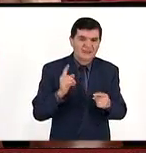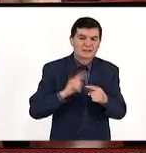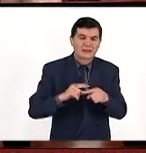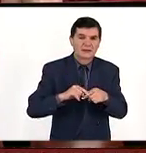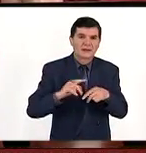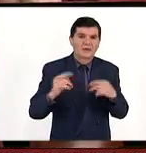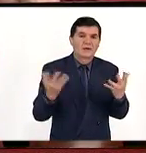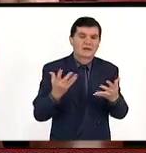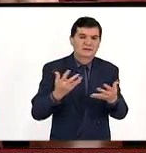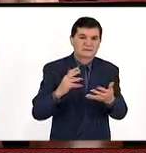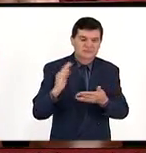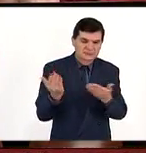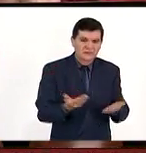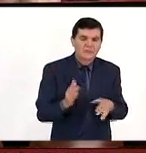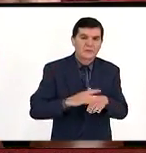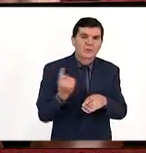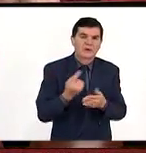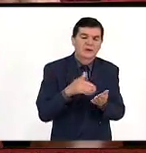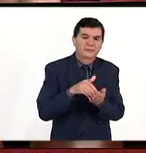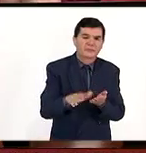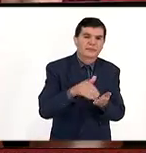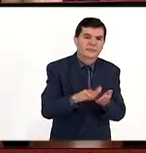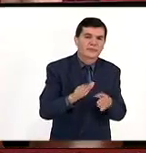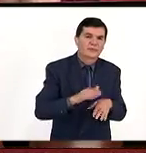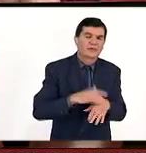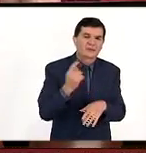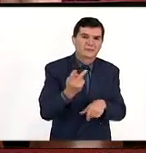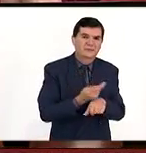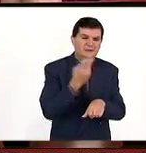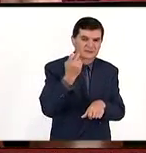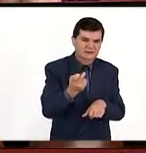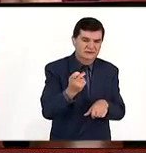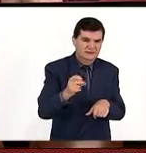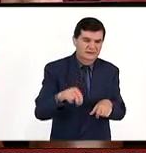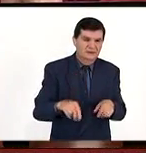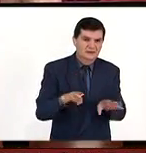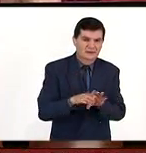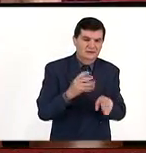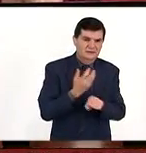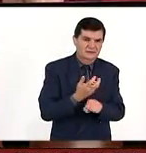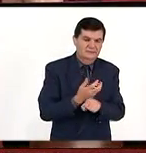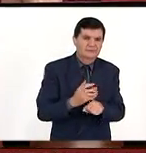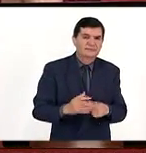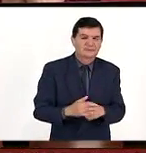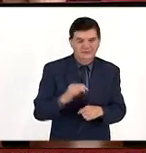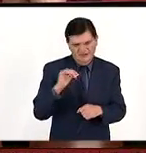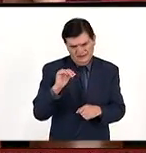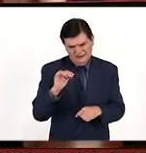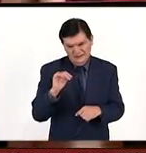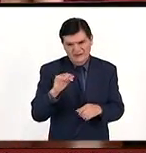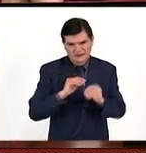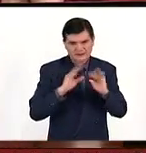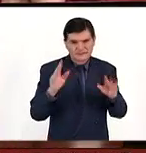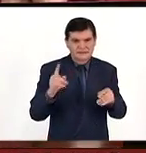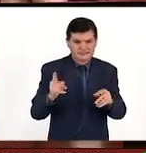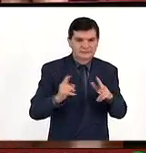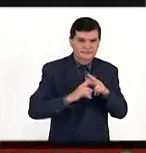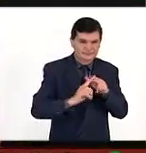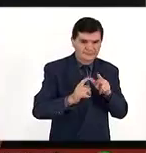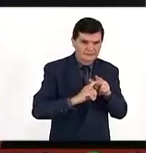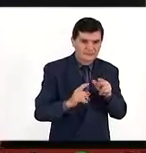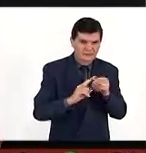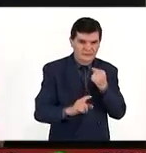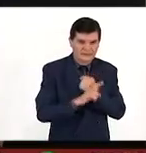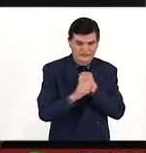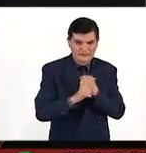recibe sino porque es los están expulsando qué es lo que ocurre en nuestro continente hacia los eeuu el problema de la emigración es un